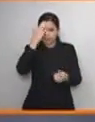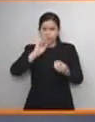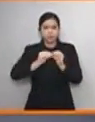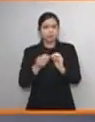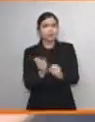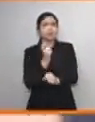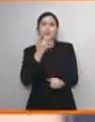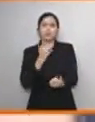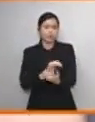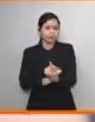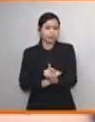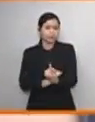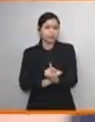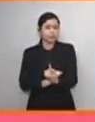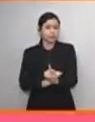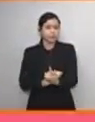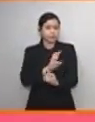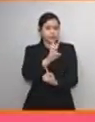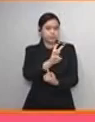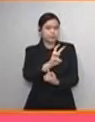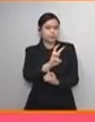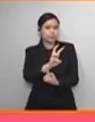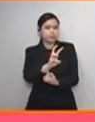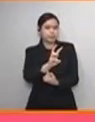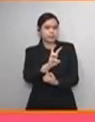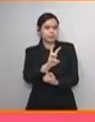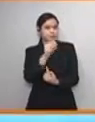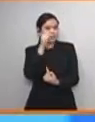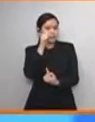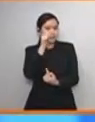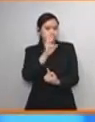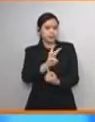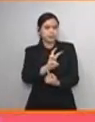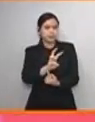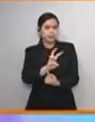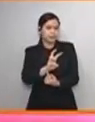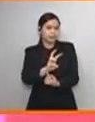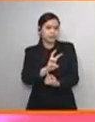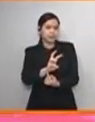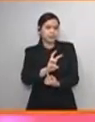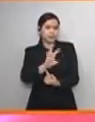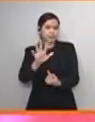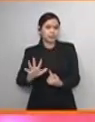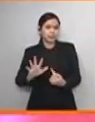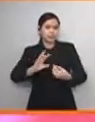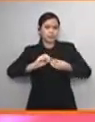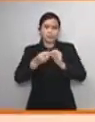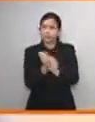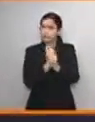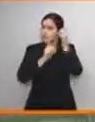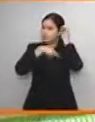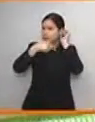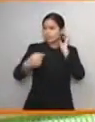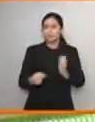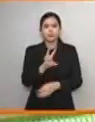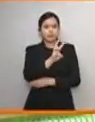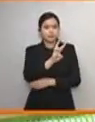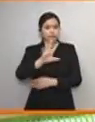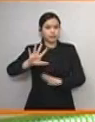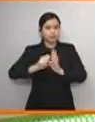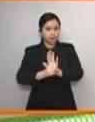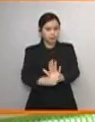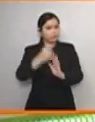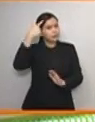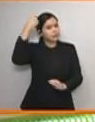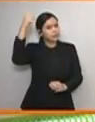y acompáñame a conocer el primer dígito, suerte. Y este es el 6. Segundo dígito, atentos. Y este es el 5 y el número ganador en la